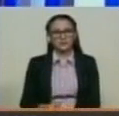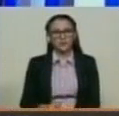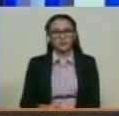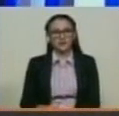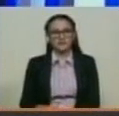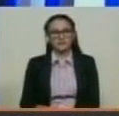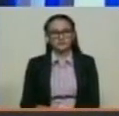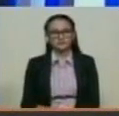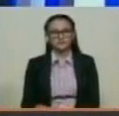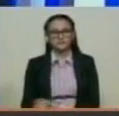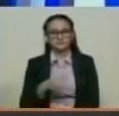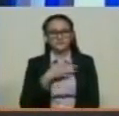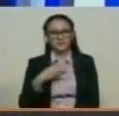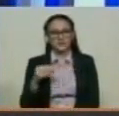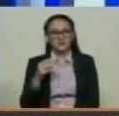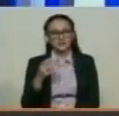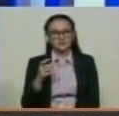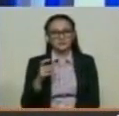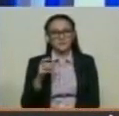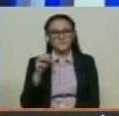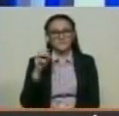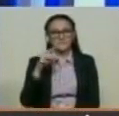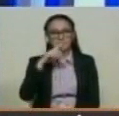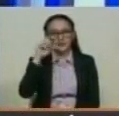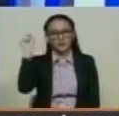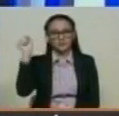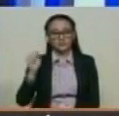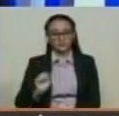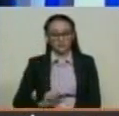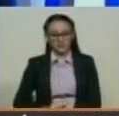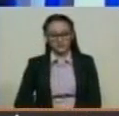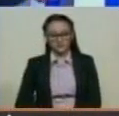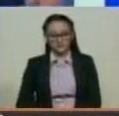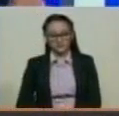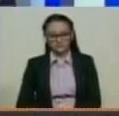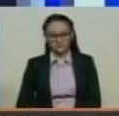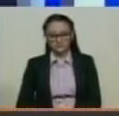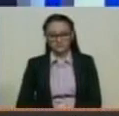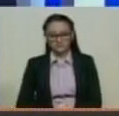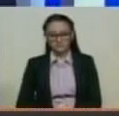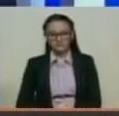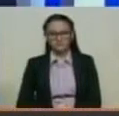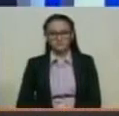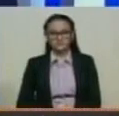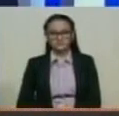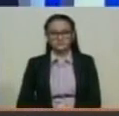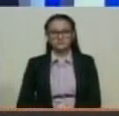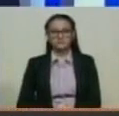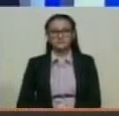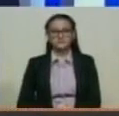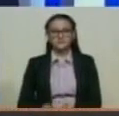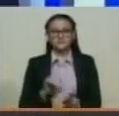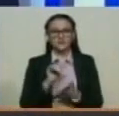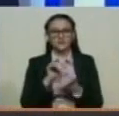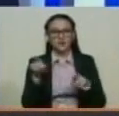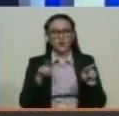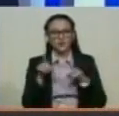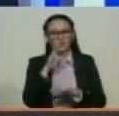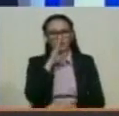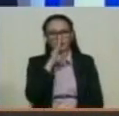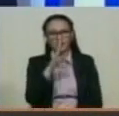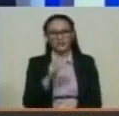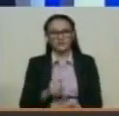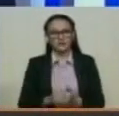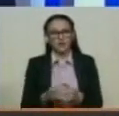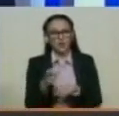de la República, Nicolás Maduro Moros. En tal sentido, luego de las coordinaciones directas que hemos hecho